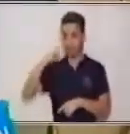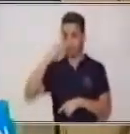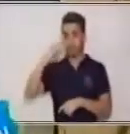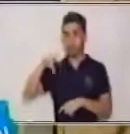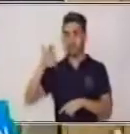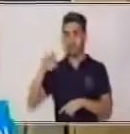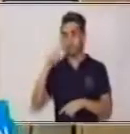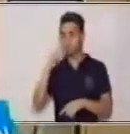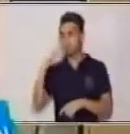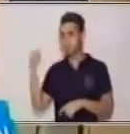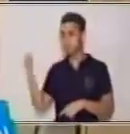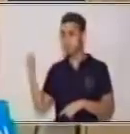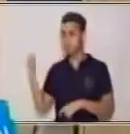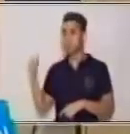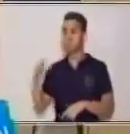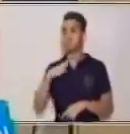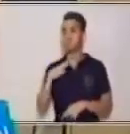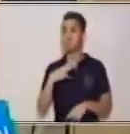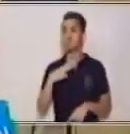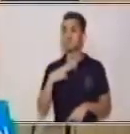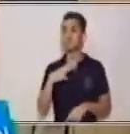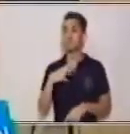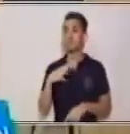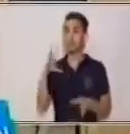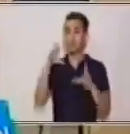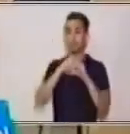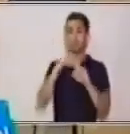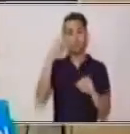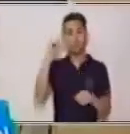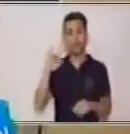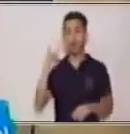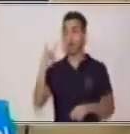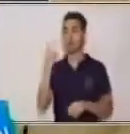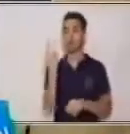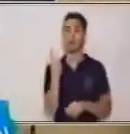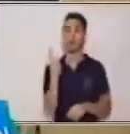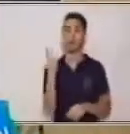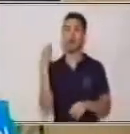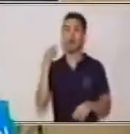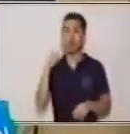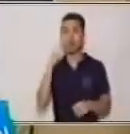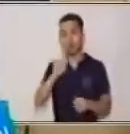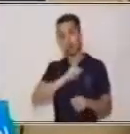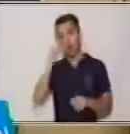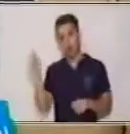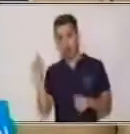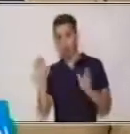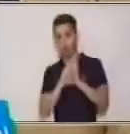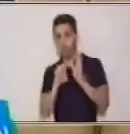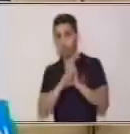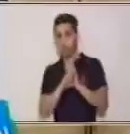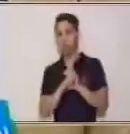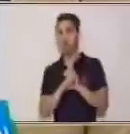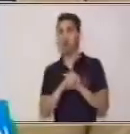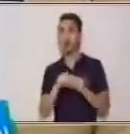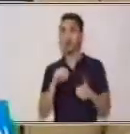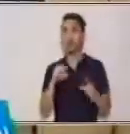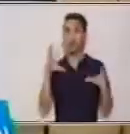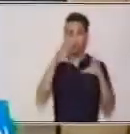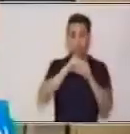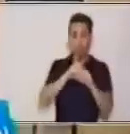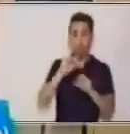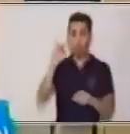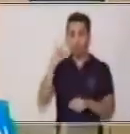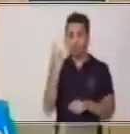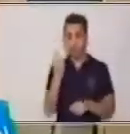un valor de la unidad. Pero ahorita vamos a hacer ya un siguiente ejemplo donde, aparte de la unidad, pues va a tener ya